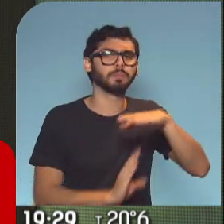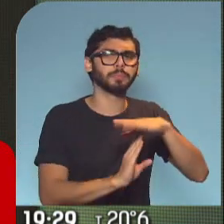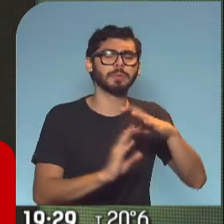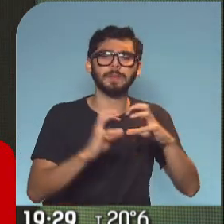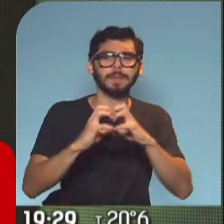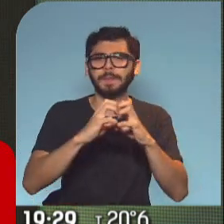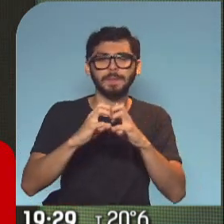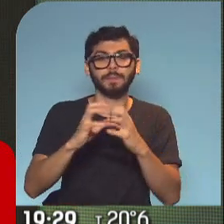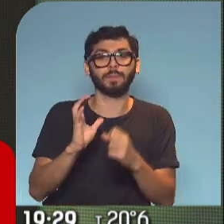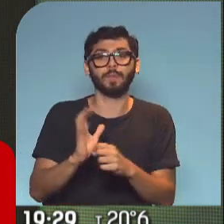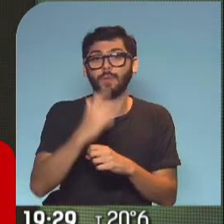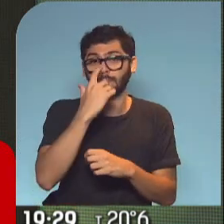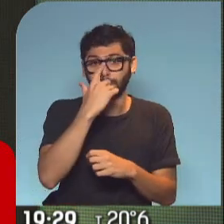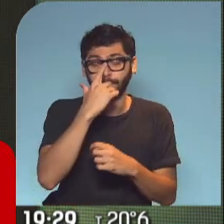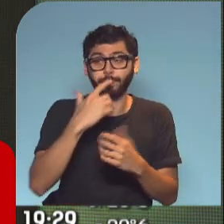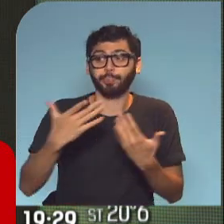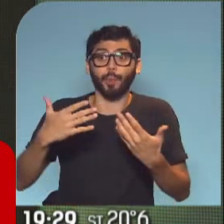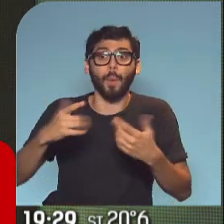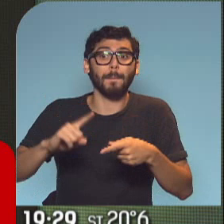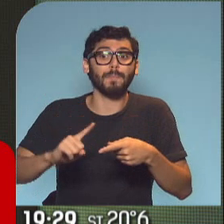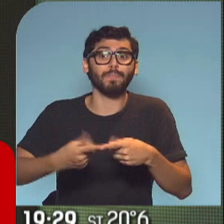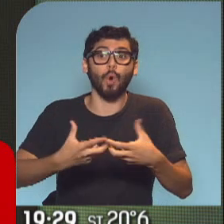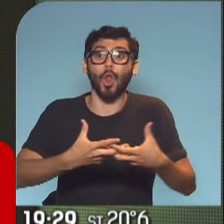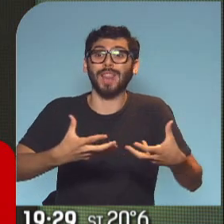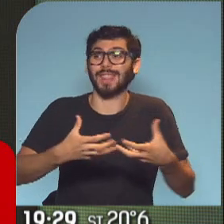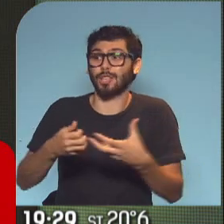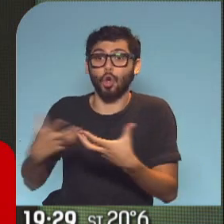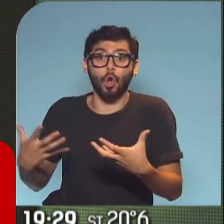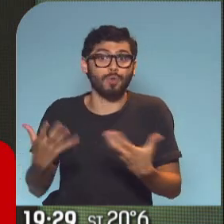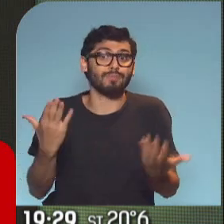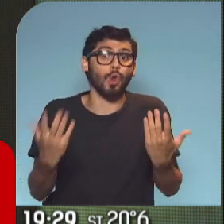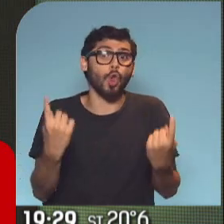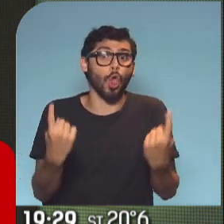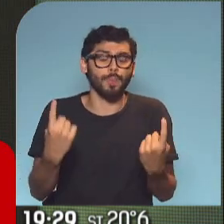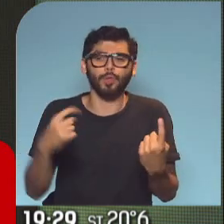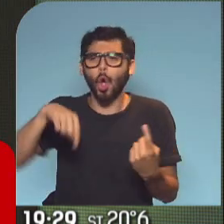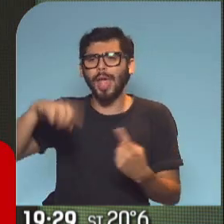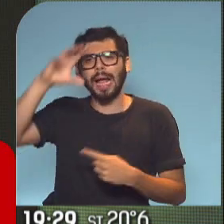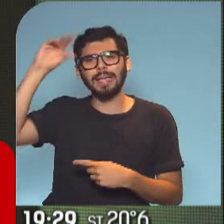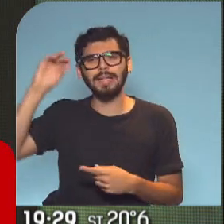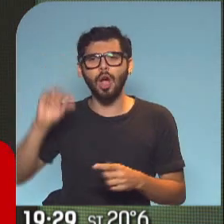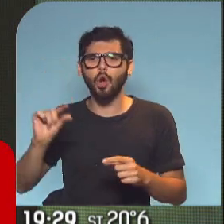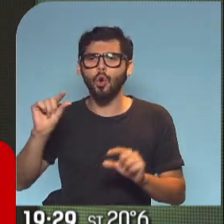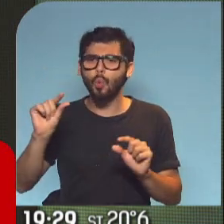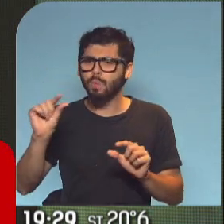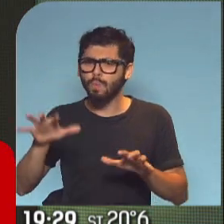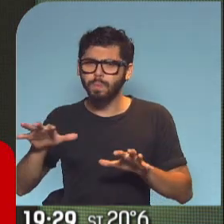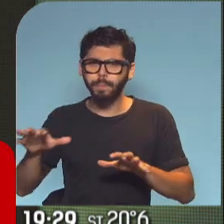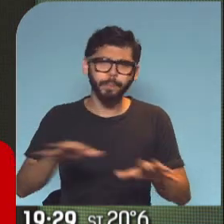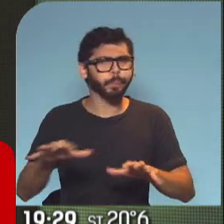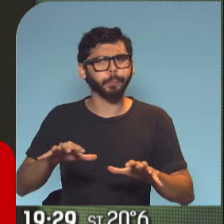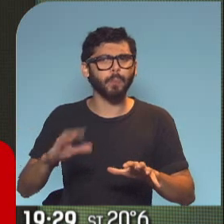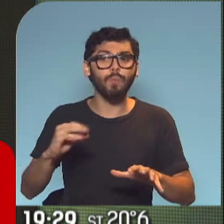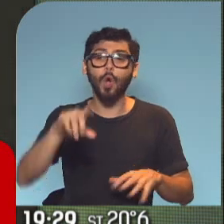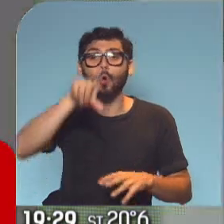que siguen siendo los dos hoy grandes electores que tiene el panorama político. Hoy Cristina movió un poquito el tablero con este tuit que vamos a ver